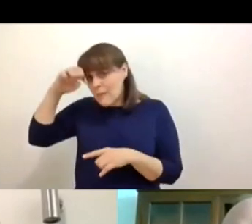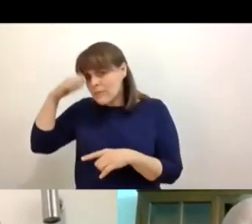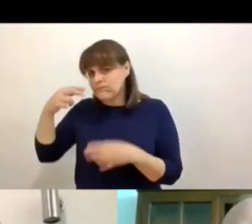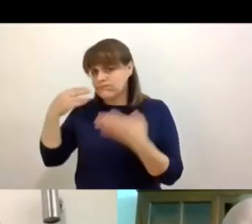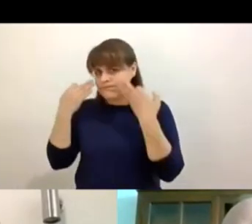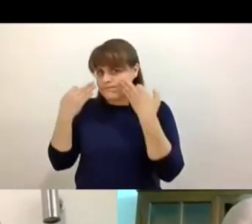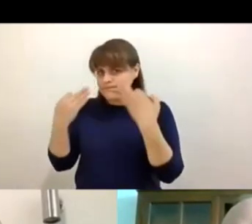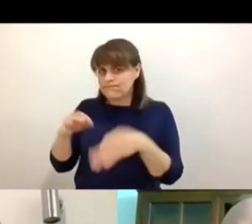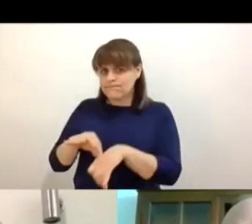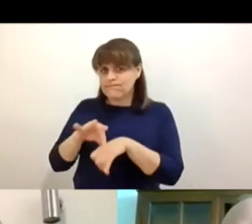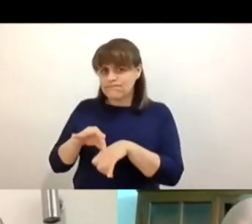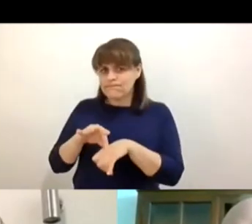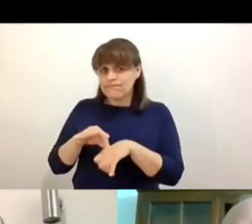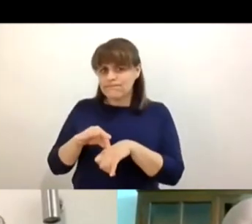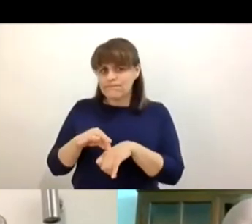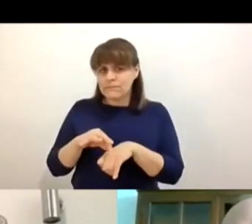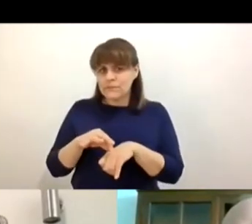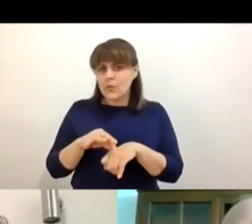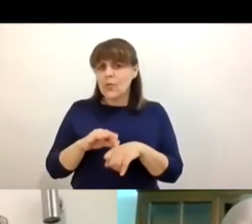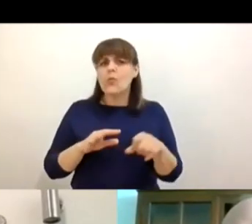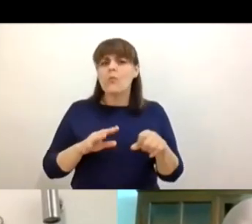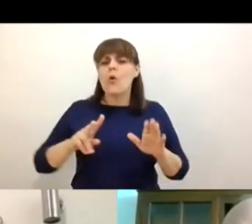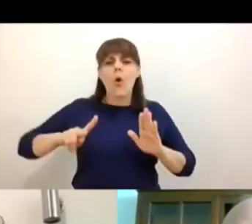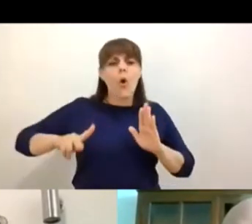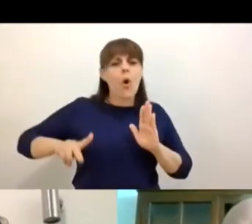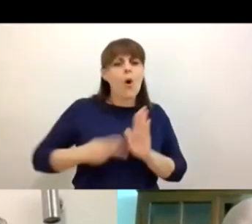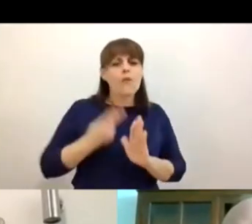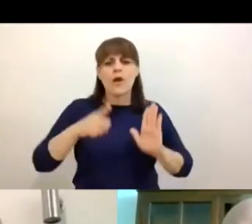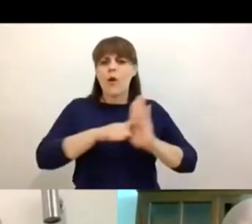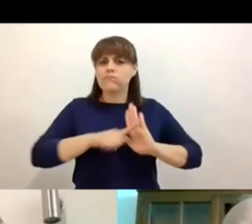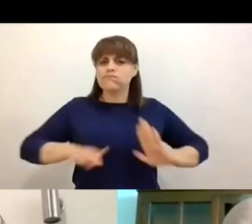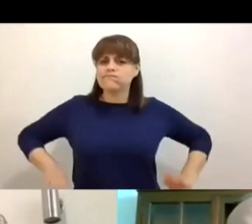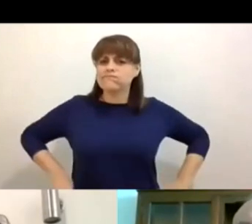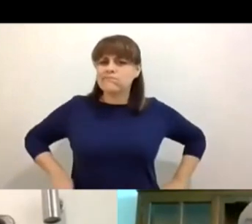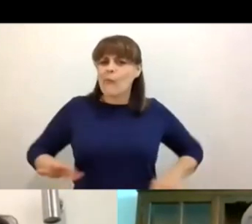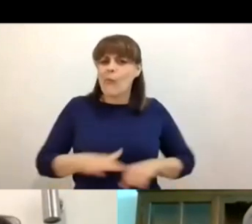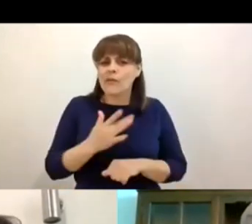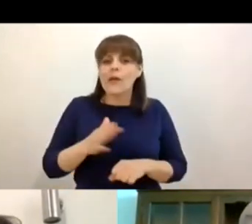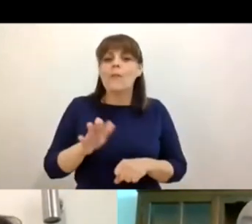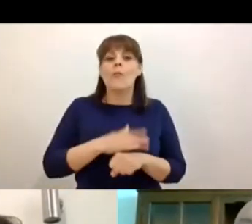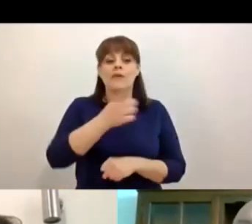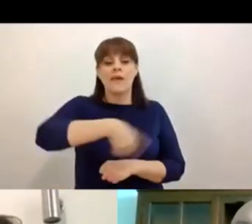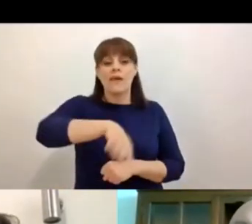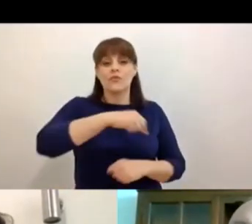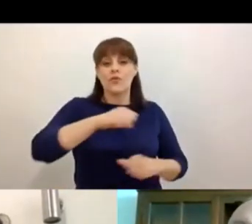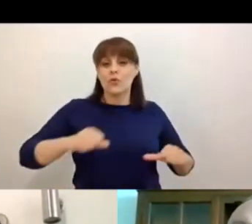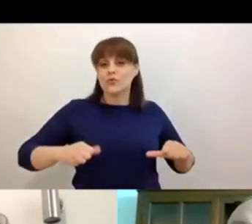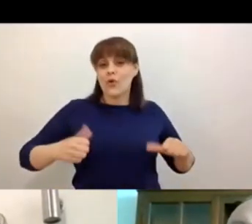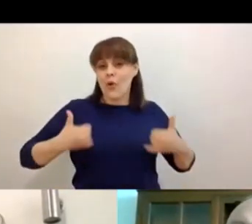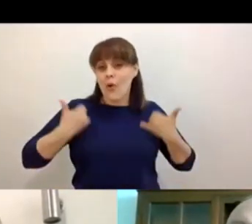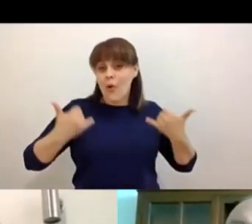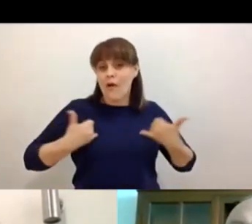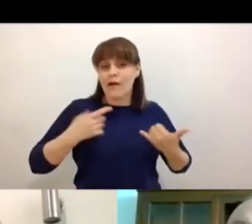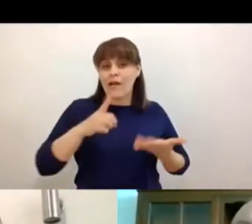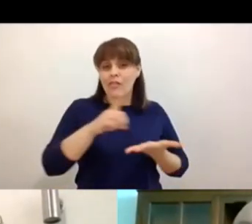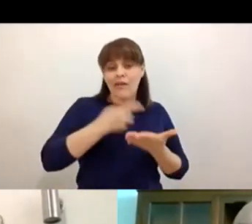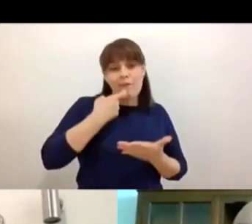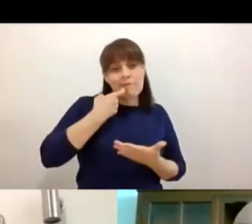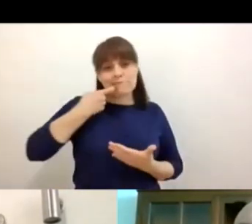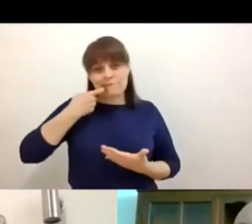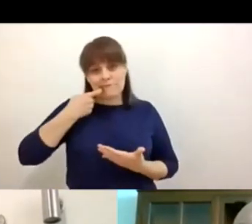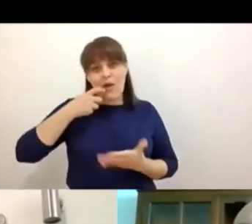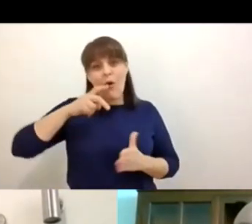reincidencia delictiva es el consumo de las sustancias. Y esto lo hemos visto con el trabajo de campo que